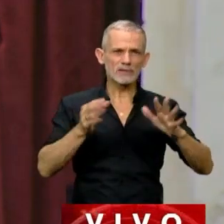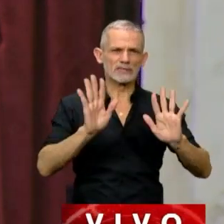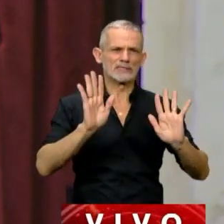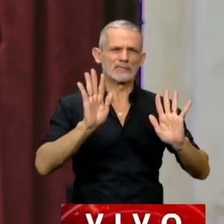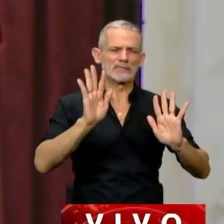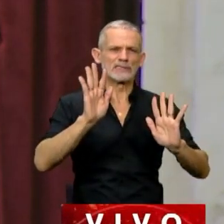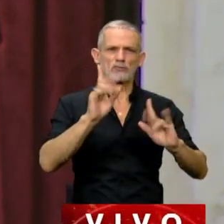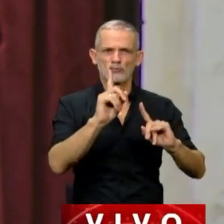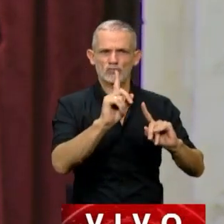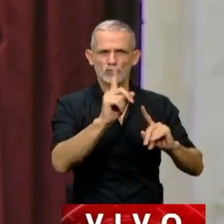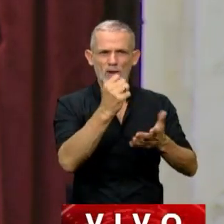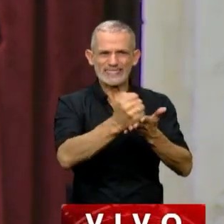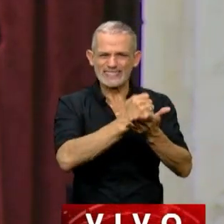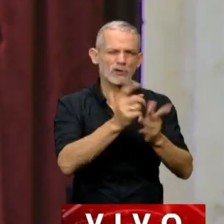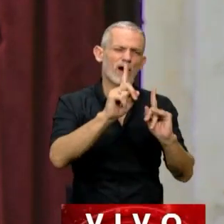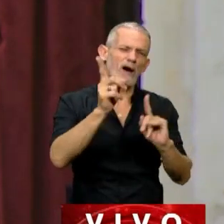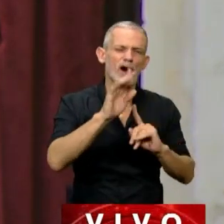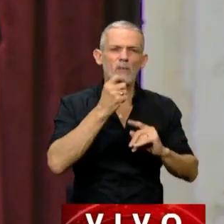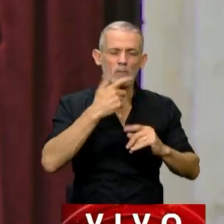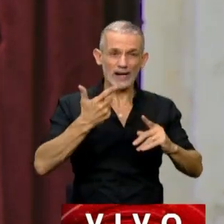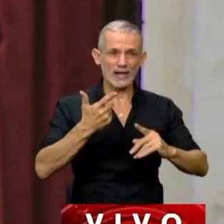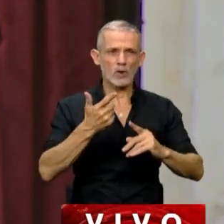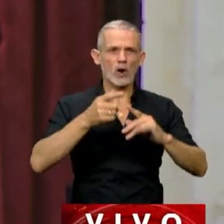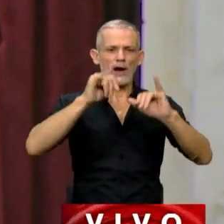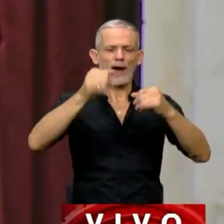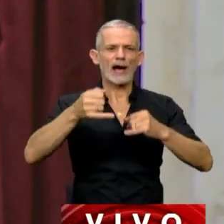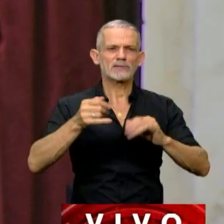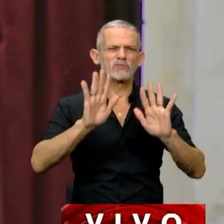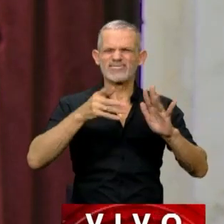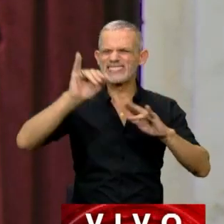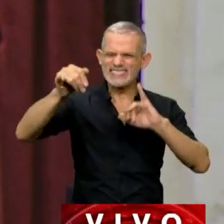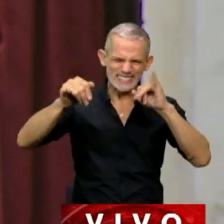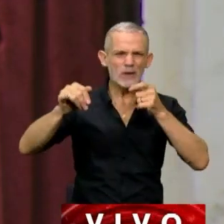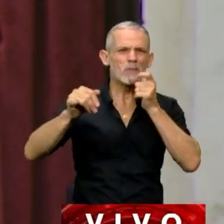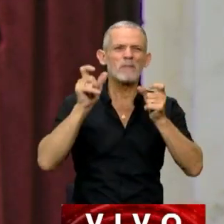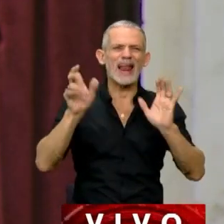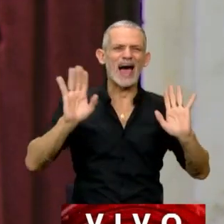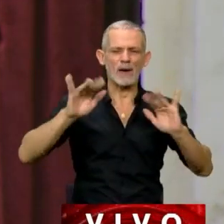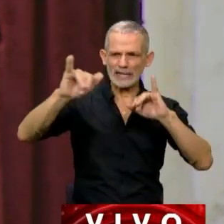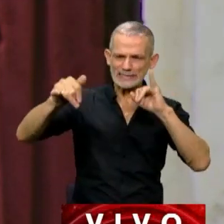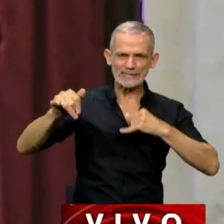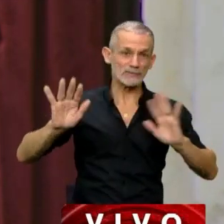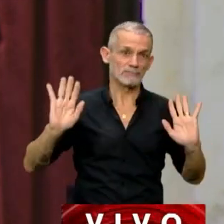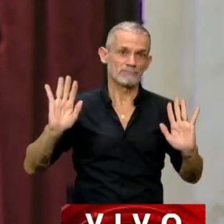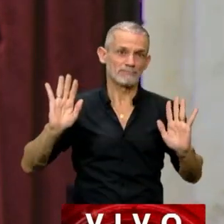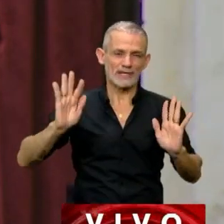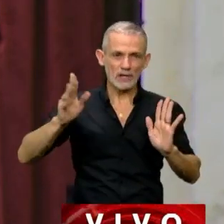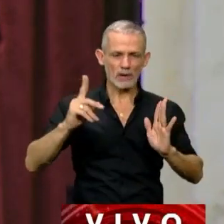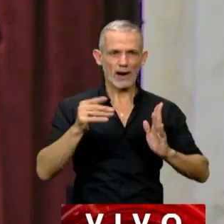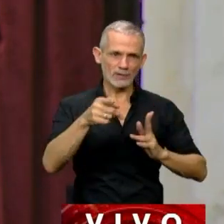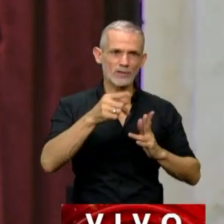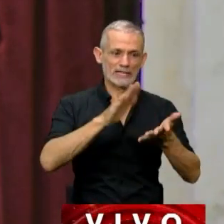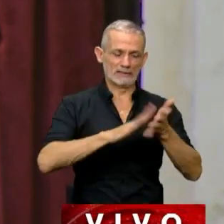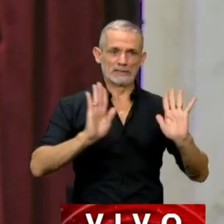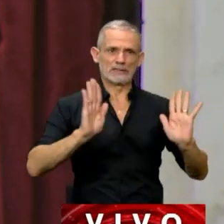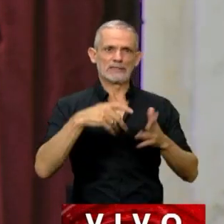no instrumentar, de hacer, por ejemplo, aceptaciones tácitas, que eso lo único que genera es poder perjudicar a